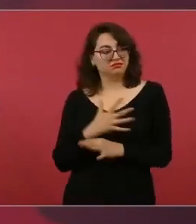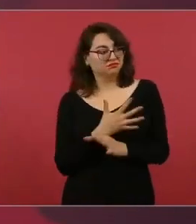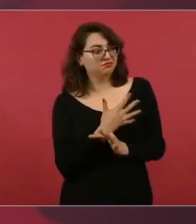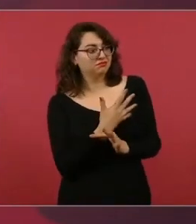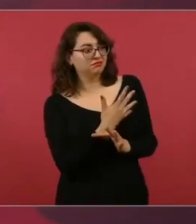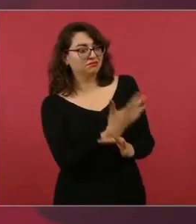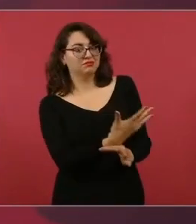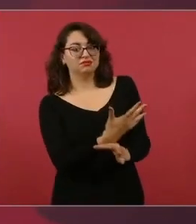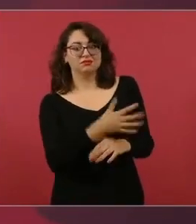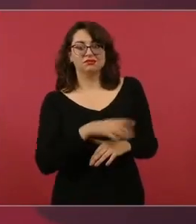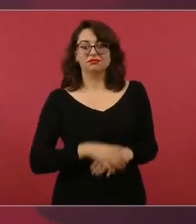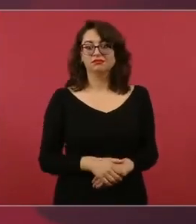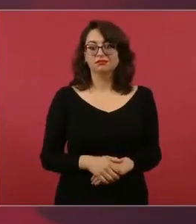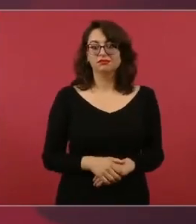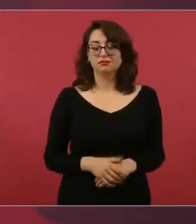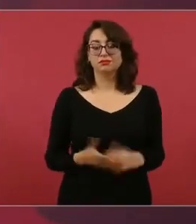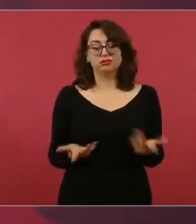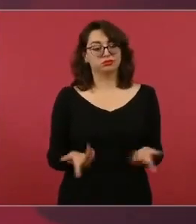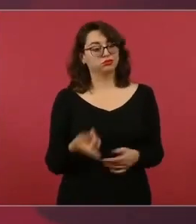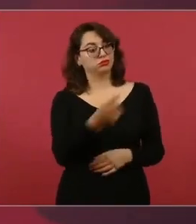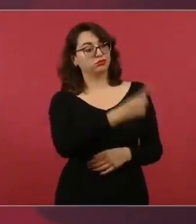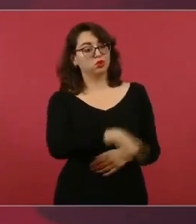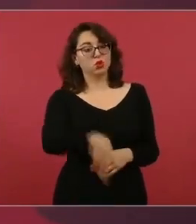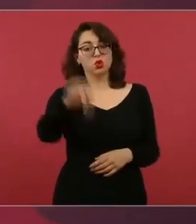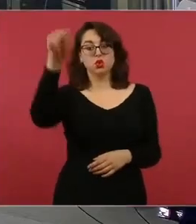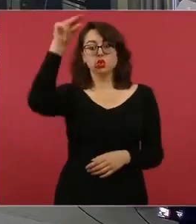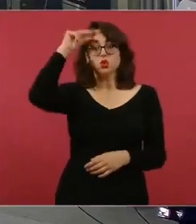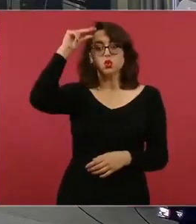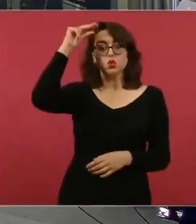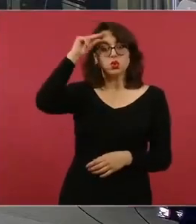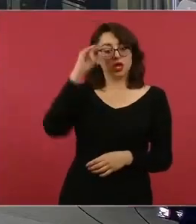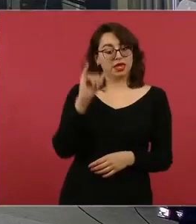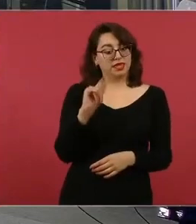ahí. Aquí tenemos también